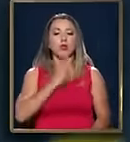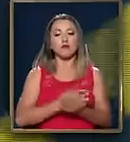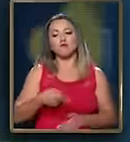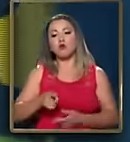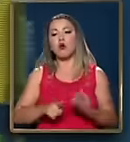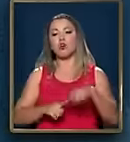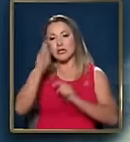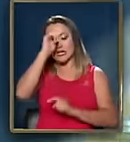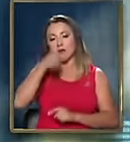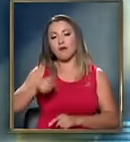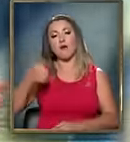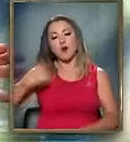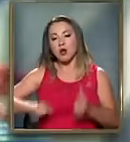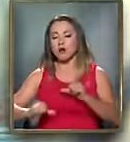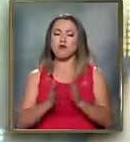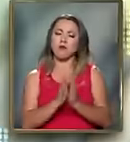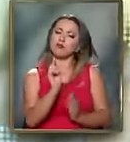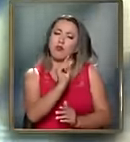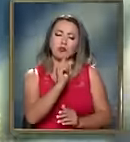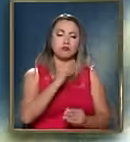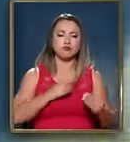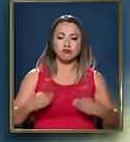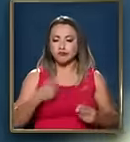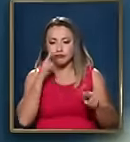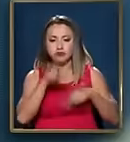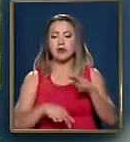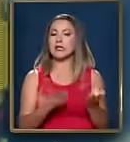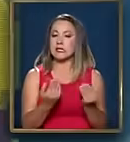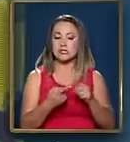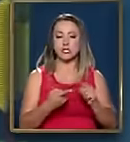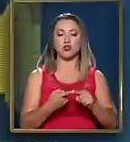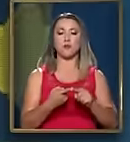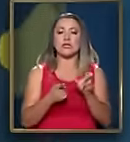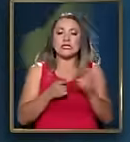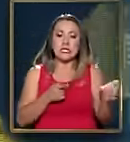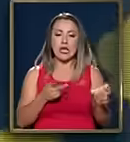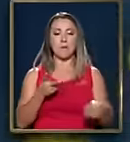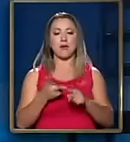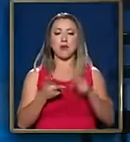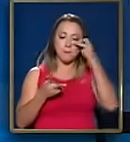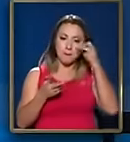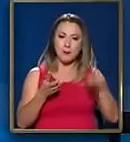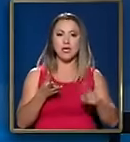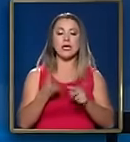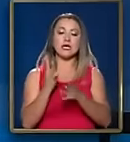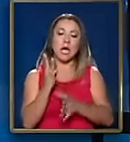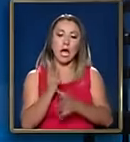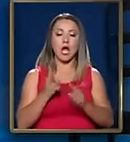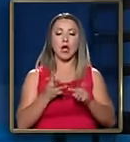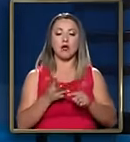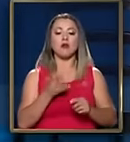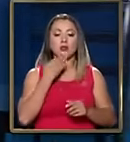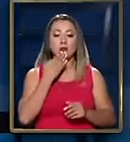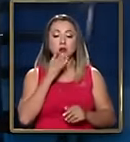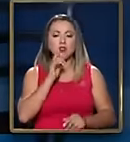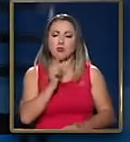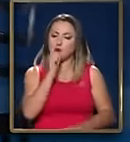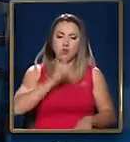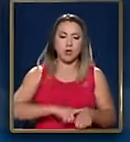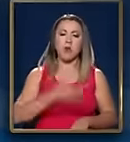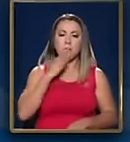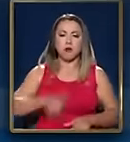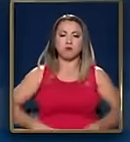un bueno a una clínica privada. Entonces, hagamos cortito esta cosa. De vos necesito un examen de semen, orina y caquita. El cual dijo, también tengo re poco